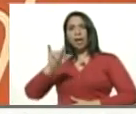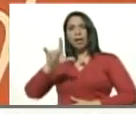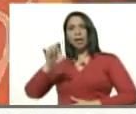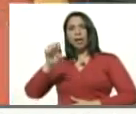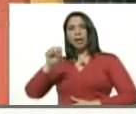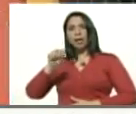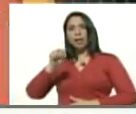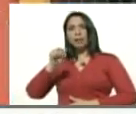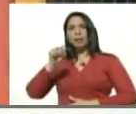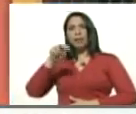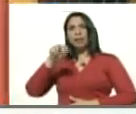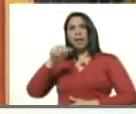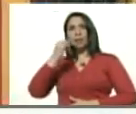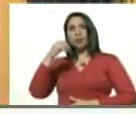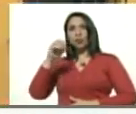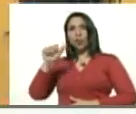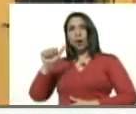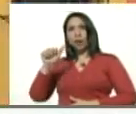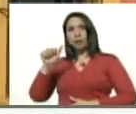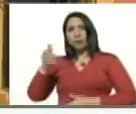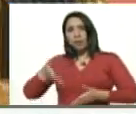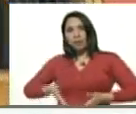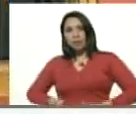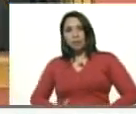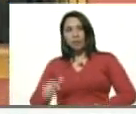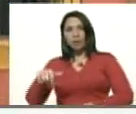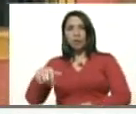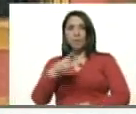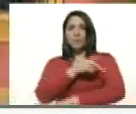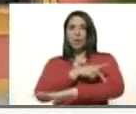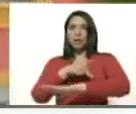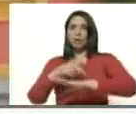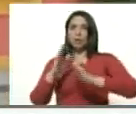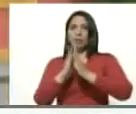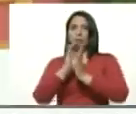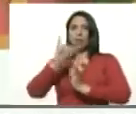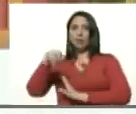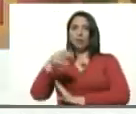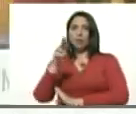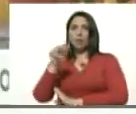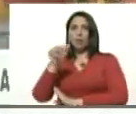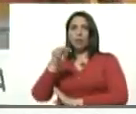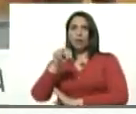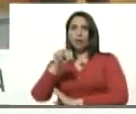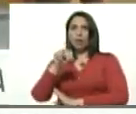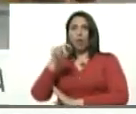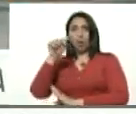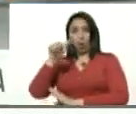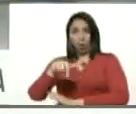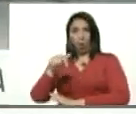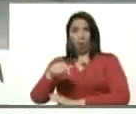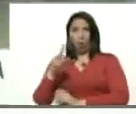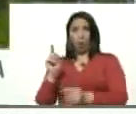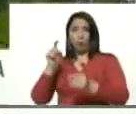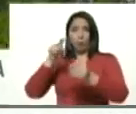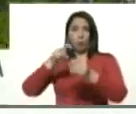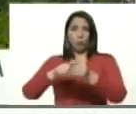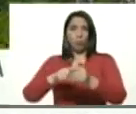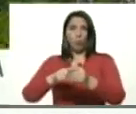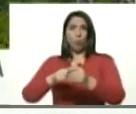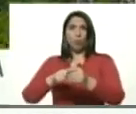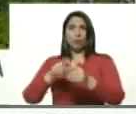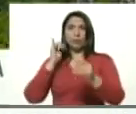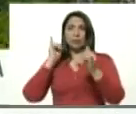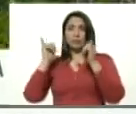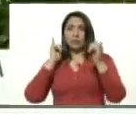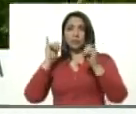en la parroquia San Juan. Hoy estamos acá formando parte de la celebración que se hace en Venezuela del centenario de